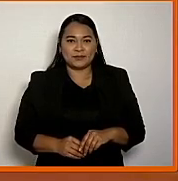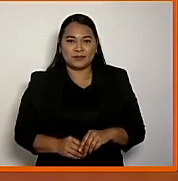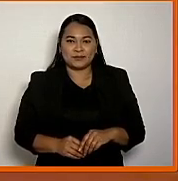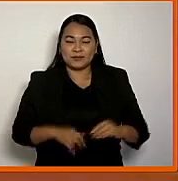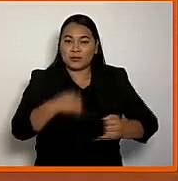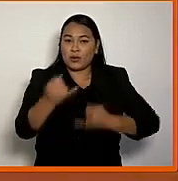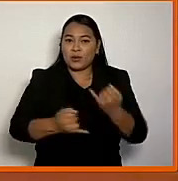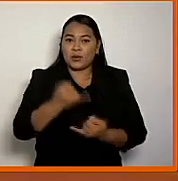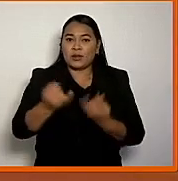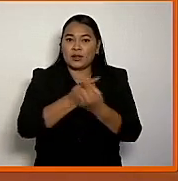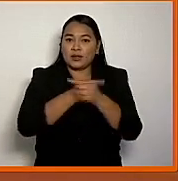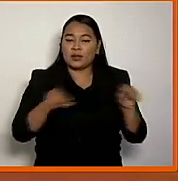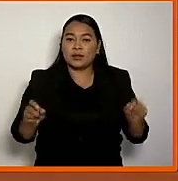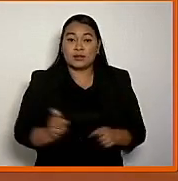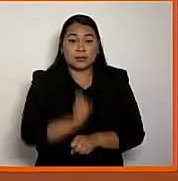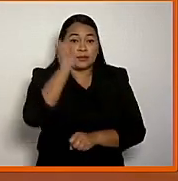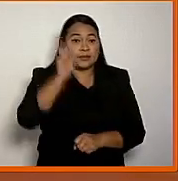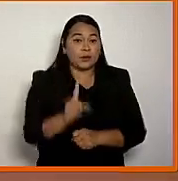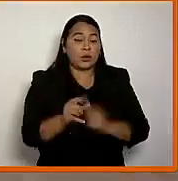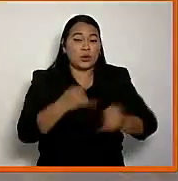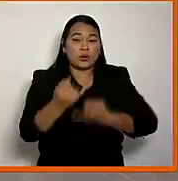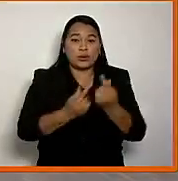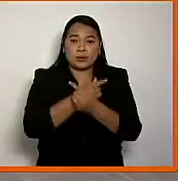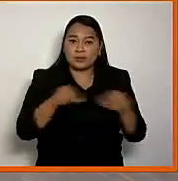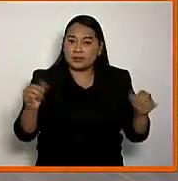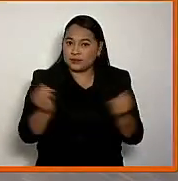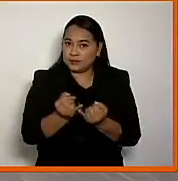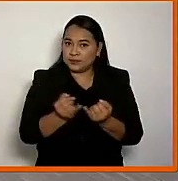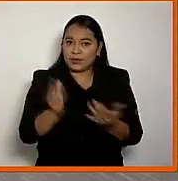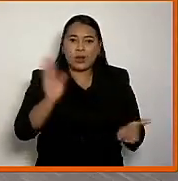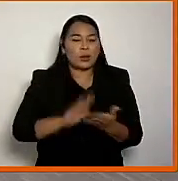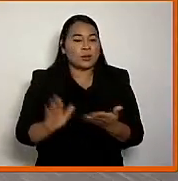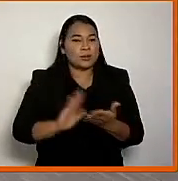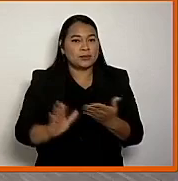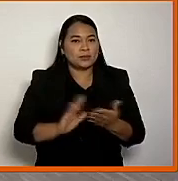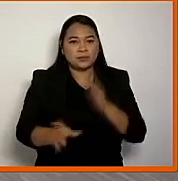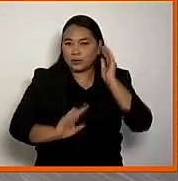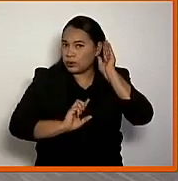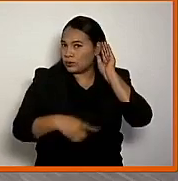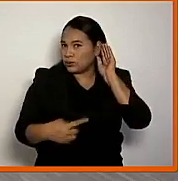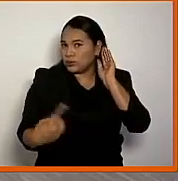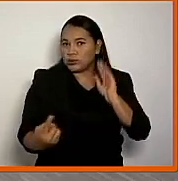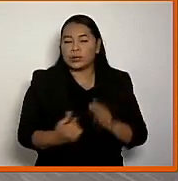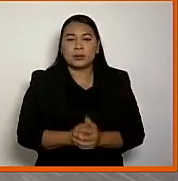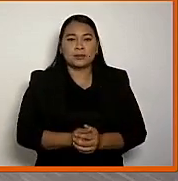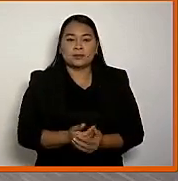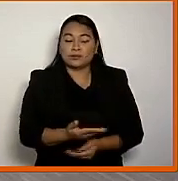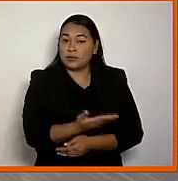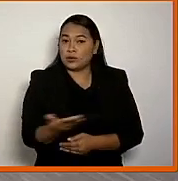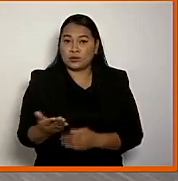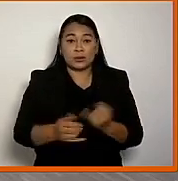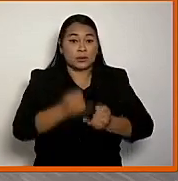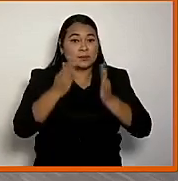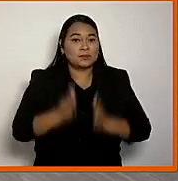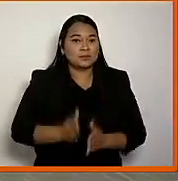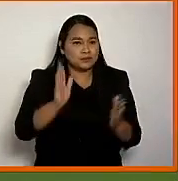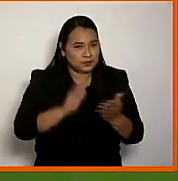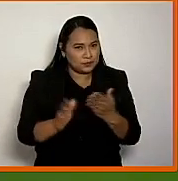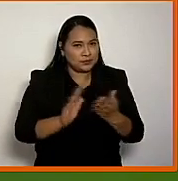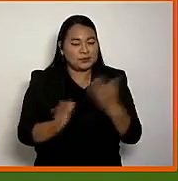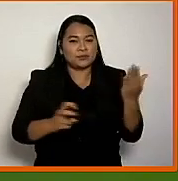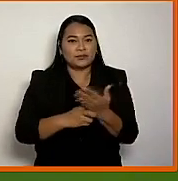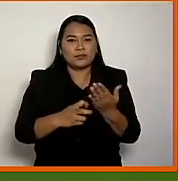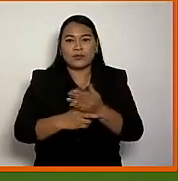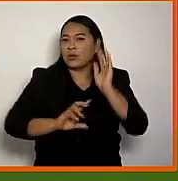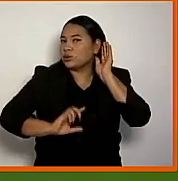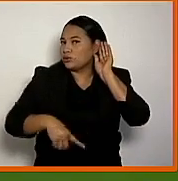Jugada gratis. Recuerda, tienes una jugada gratis equivalente al mismo monto invertido en Diaria. Si eres jugador para más uno, es momento de conocer el número favorecido